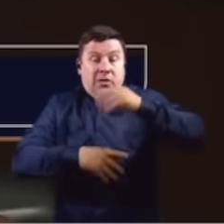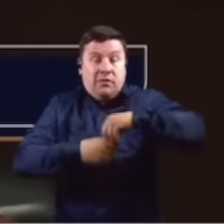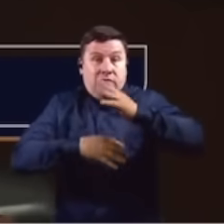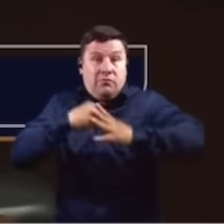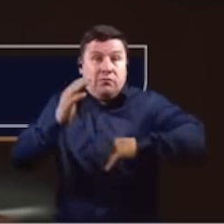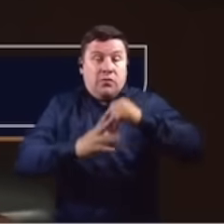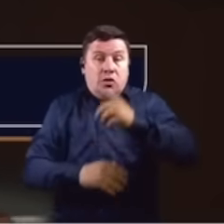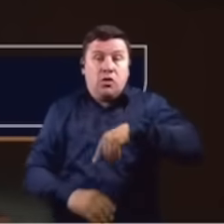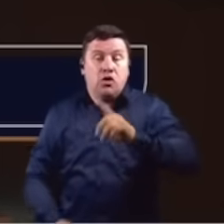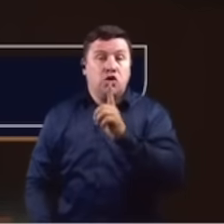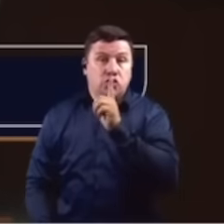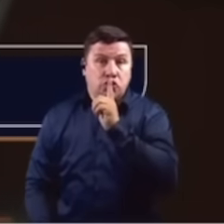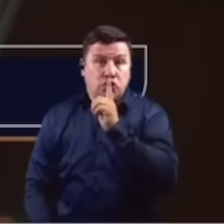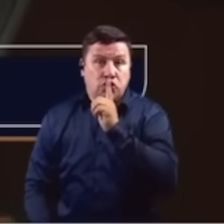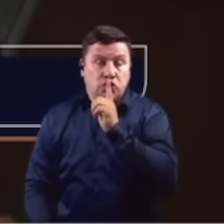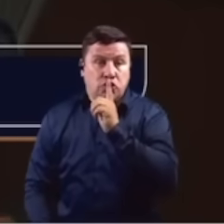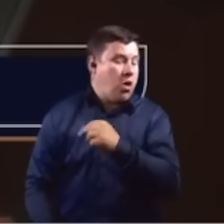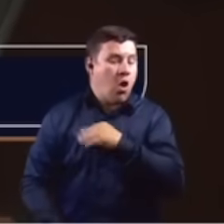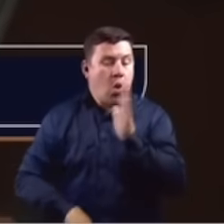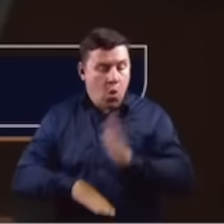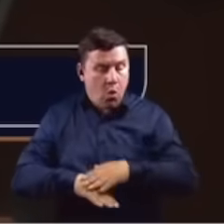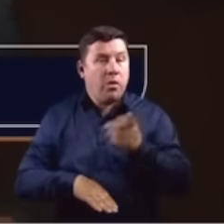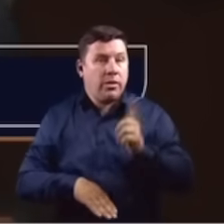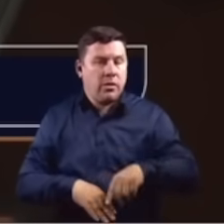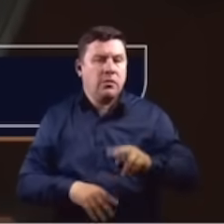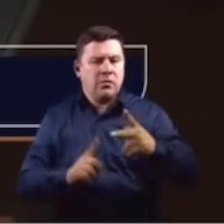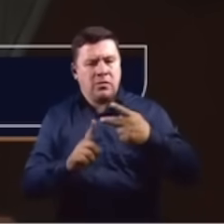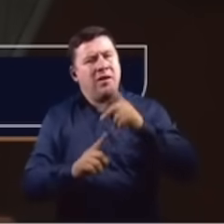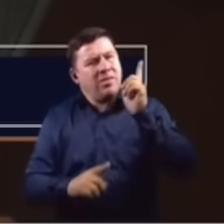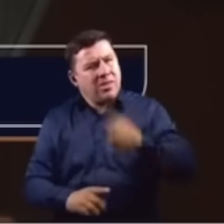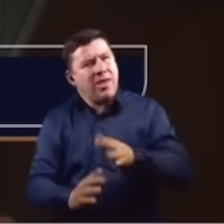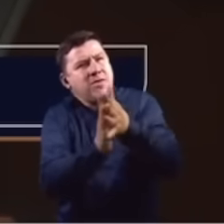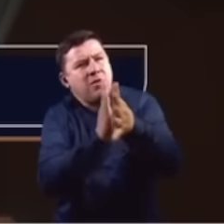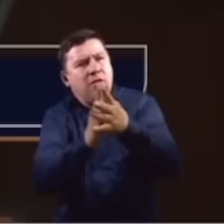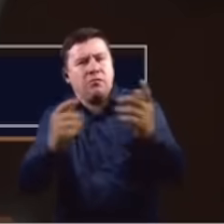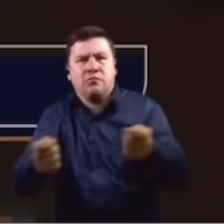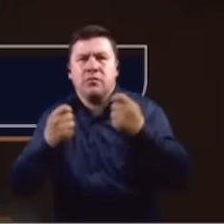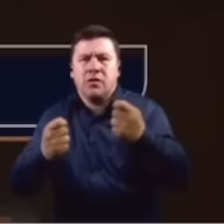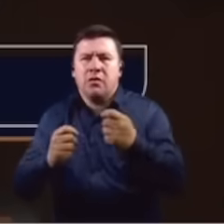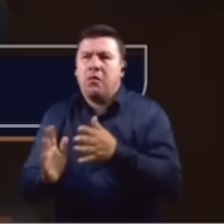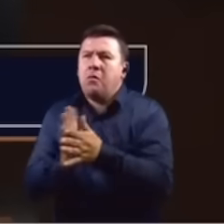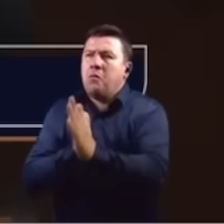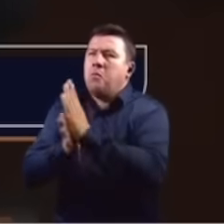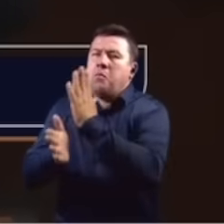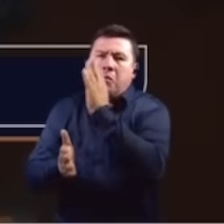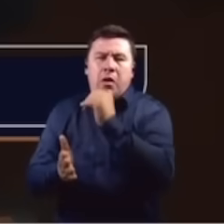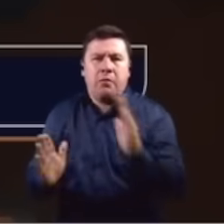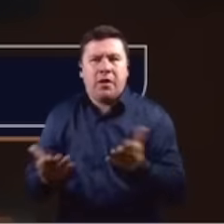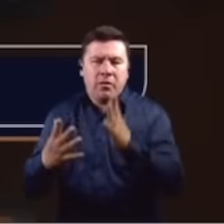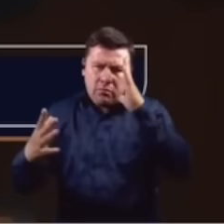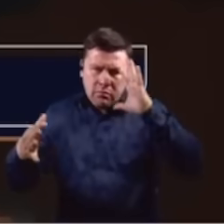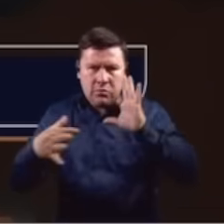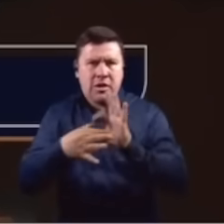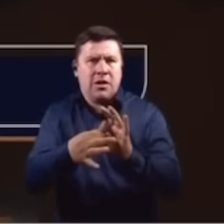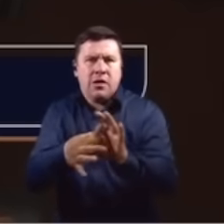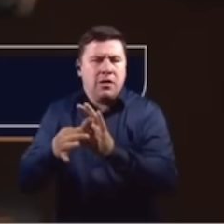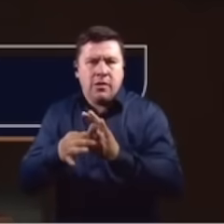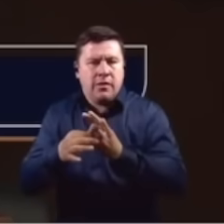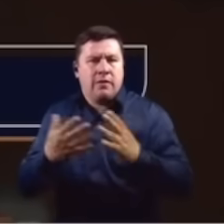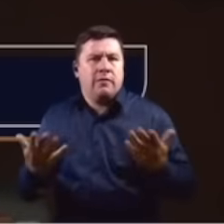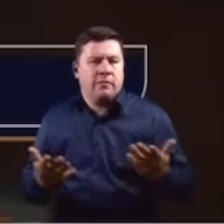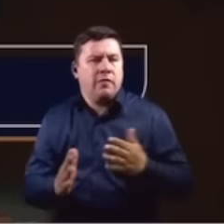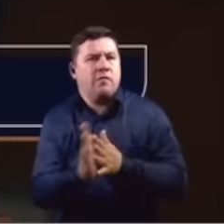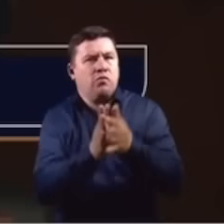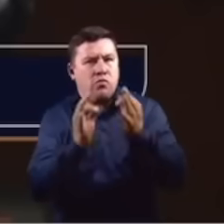indiferentes y guardan silencio terminan por ser cómplices. Segundo, debemos informarnos. La desinformación es la mejor aliada de esta red criminal, pues